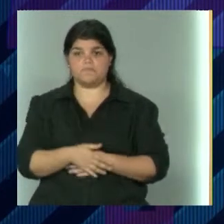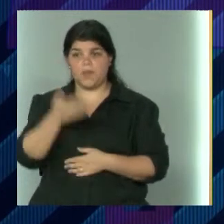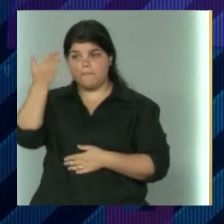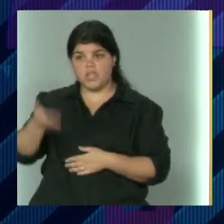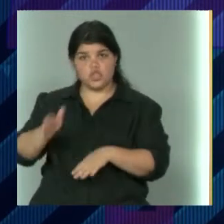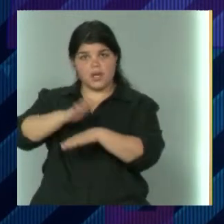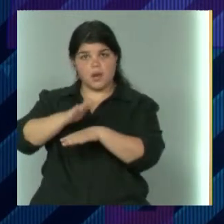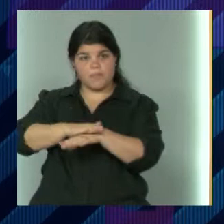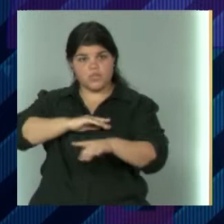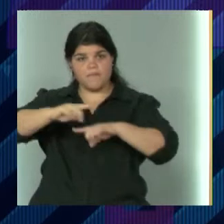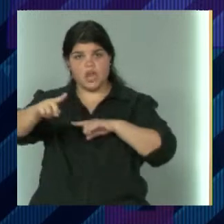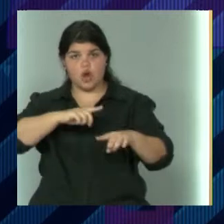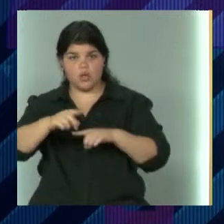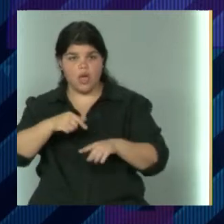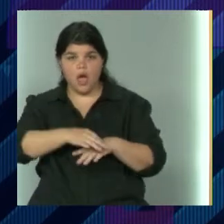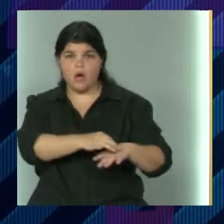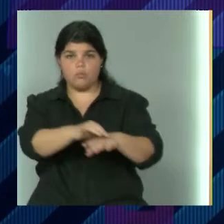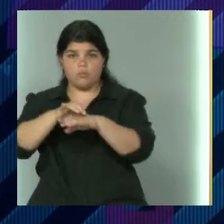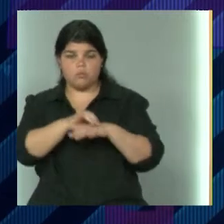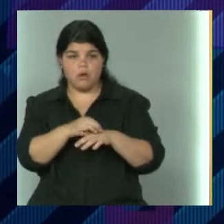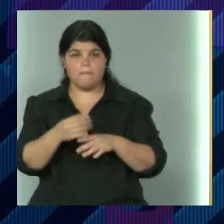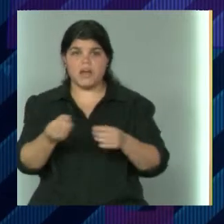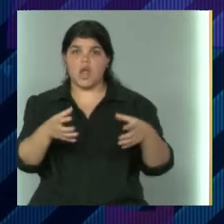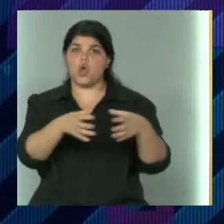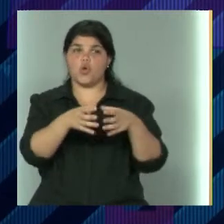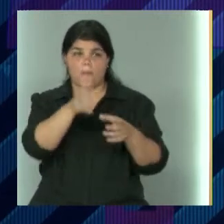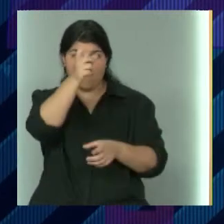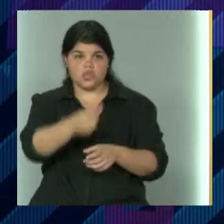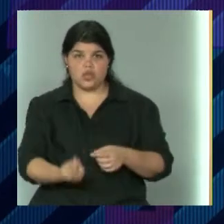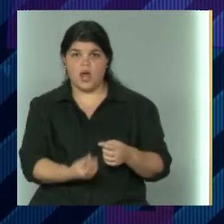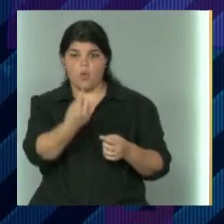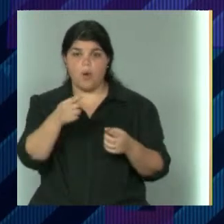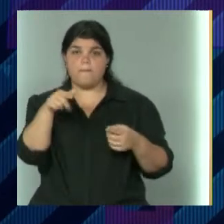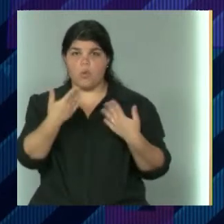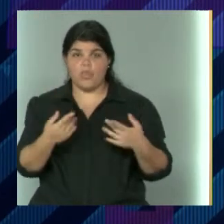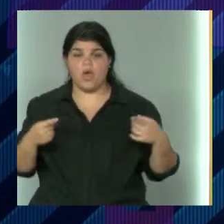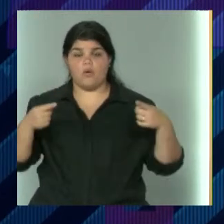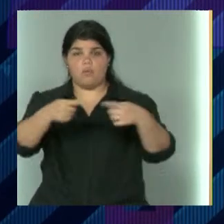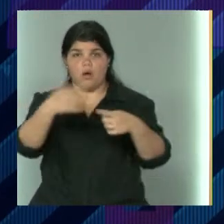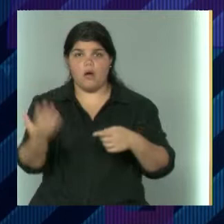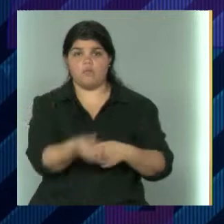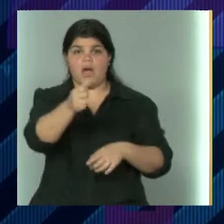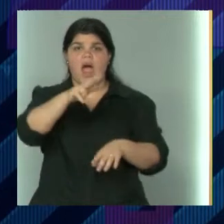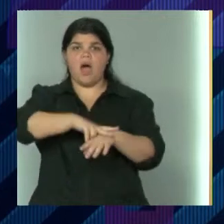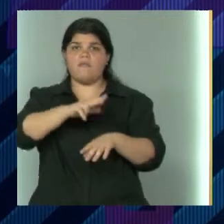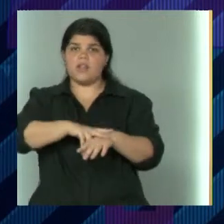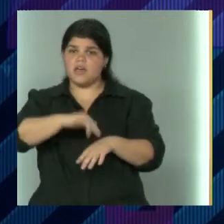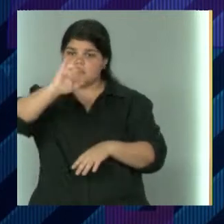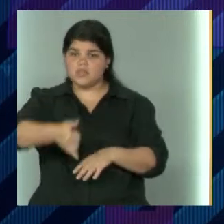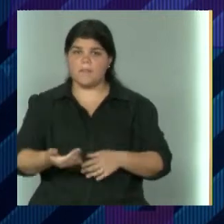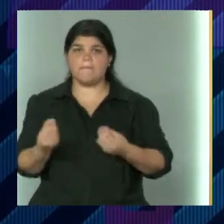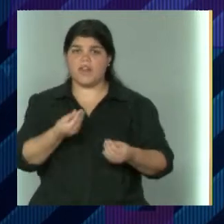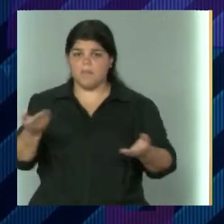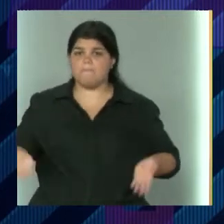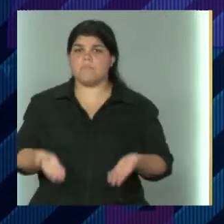la persona o el grupo alcancen determinados objetivos usando sus propios recursos y habilidades fuertemente apoyados en la motivación,